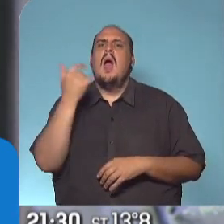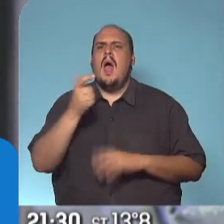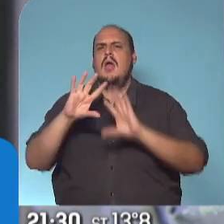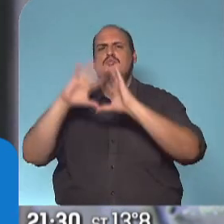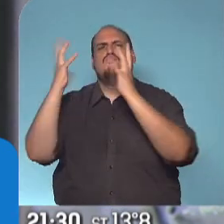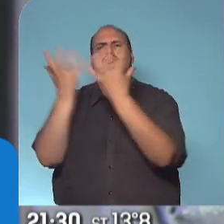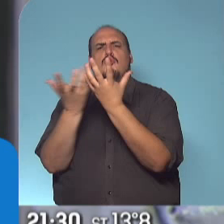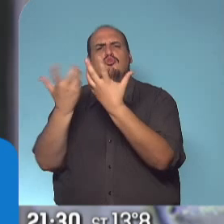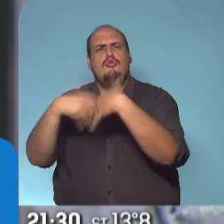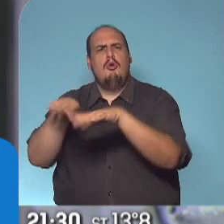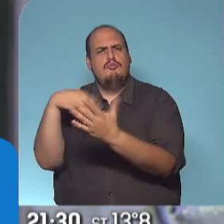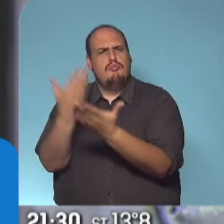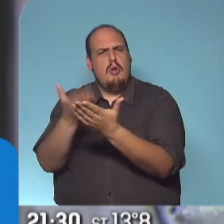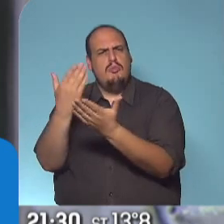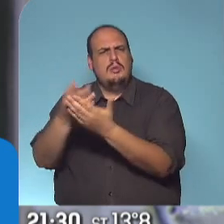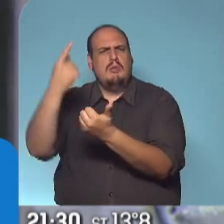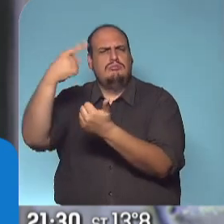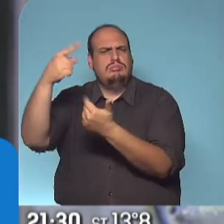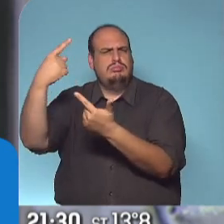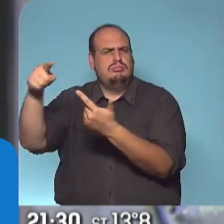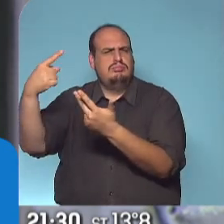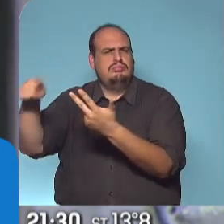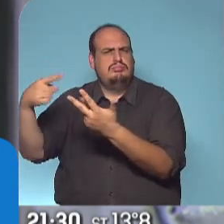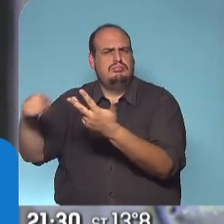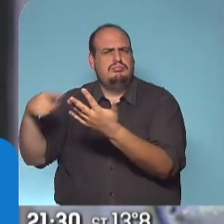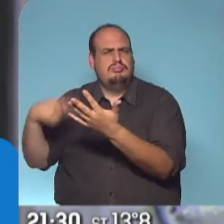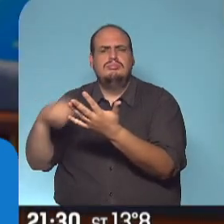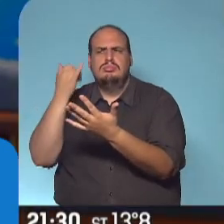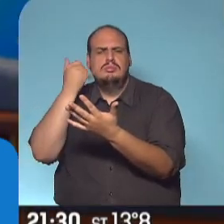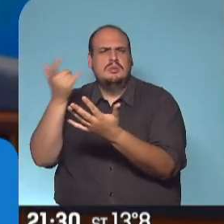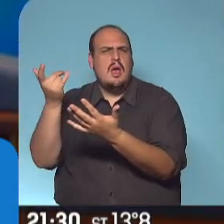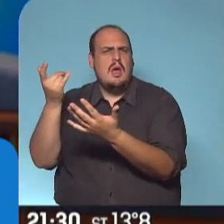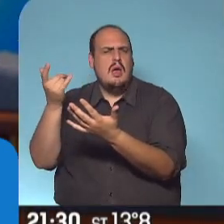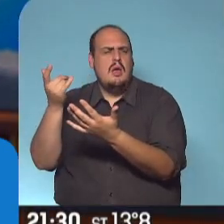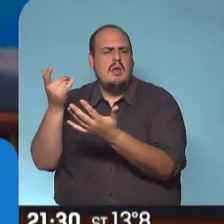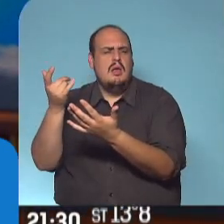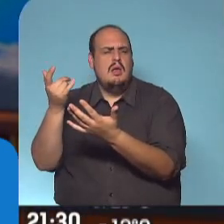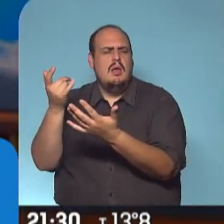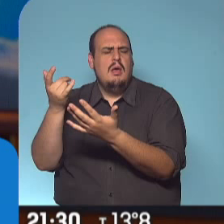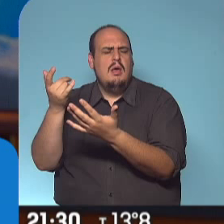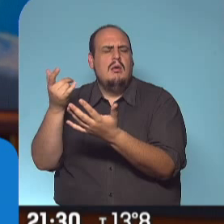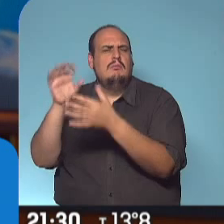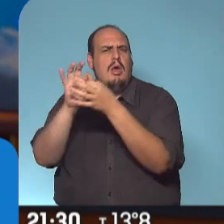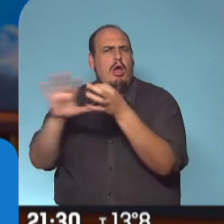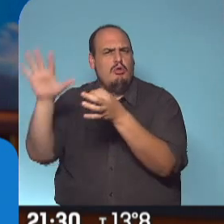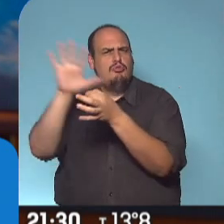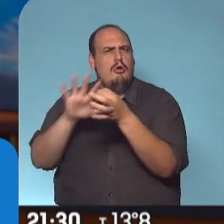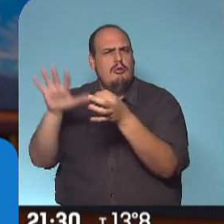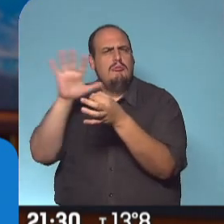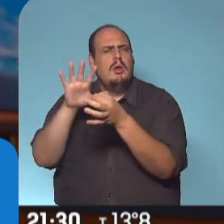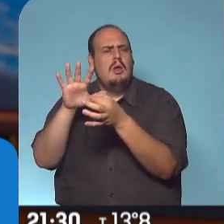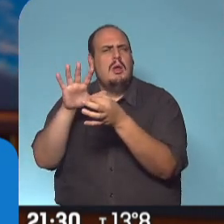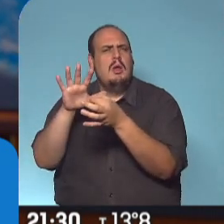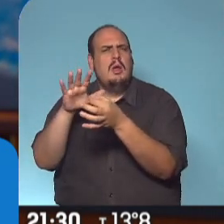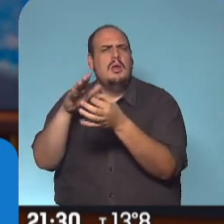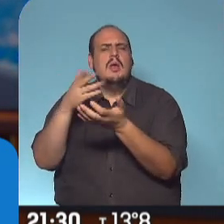mundo, vos creo que yo te lo he escuchado decir, en Europa se está hablando